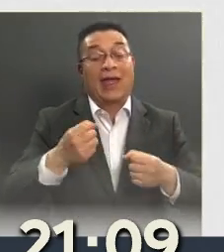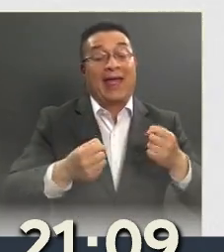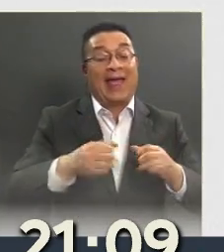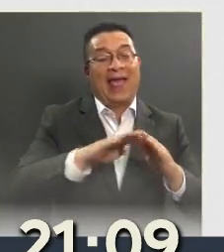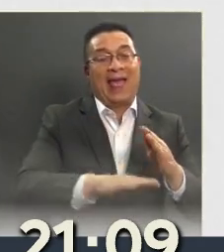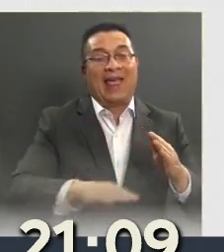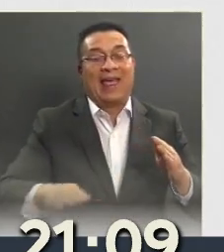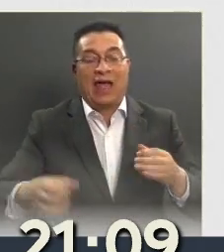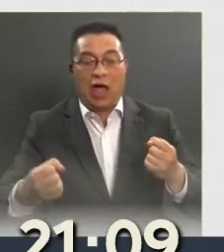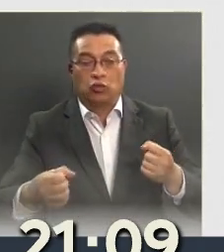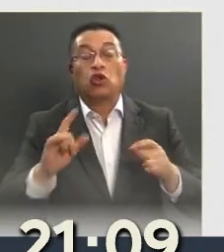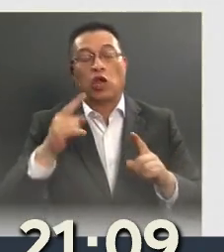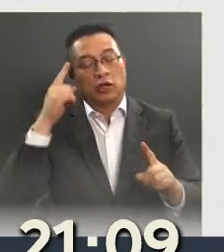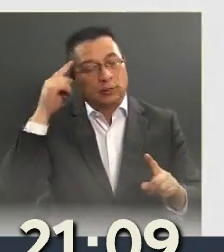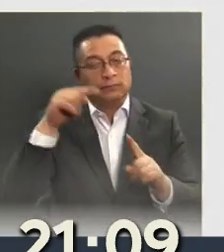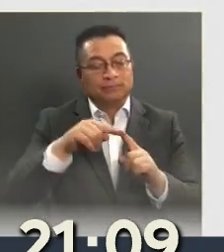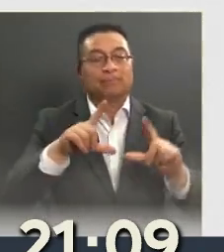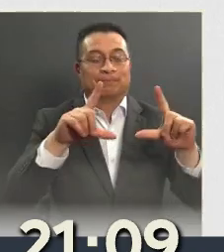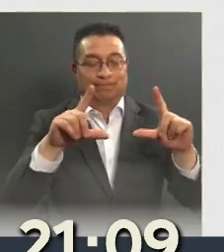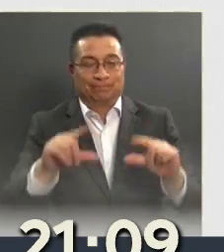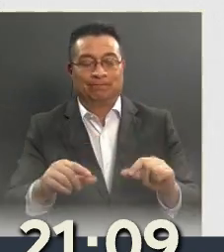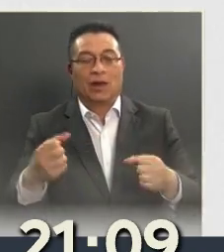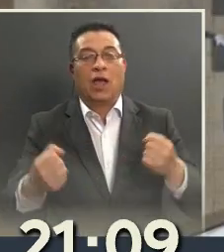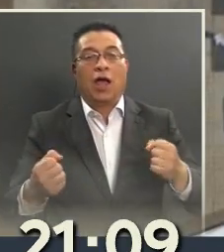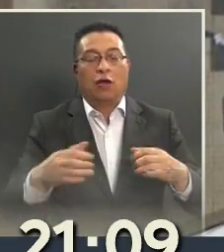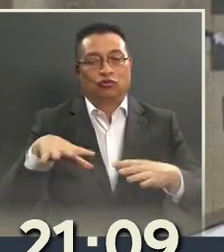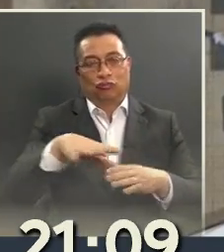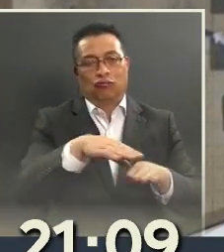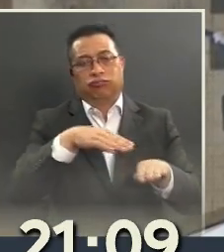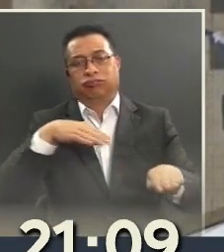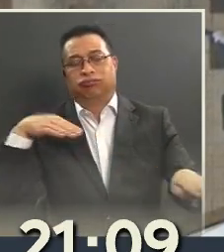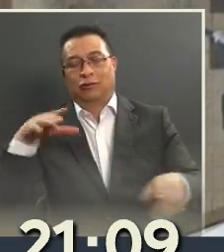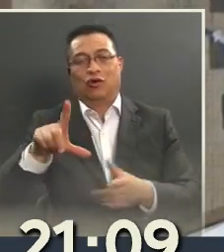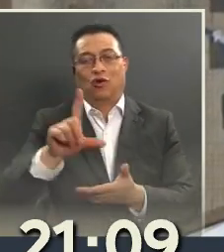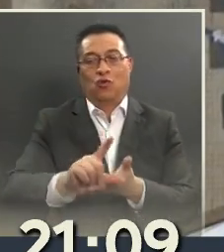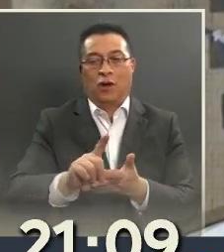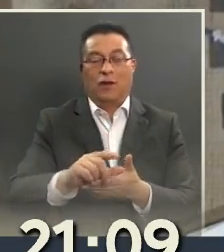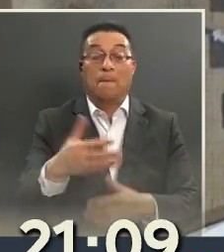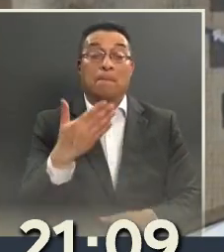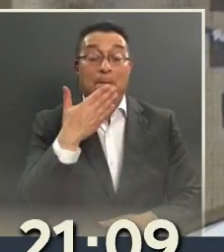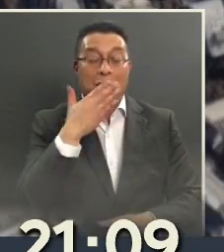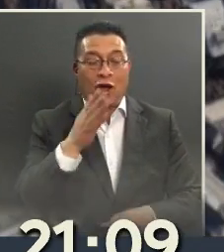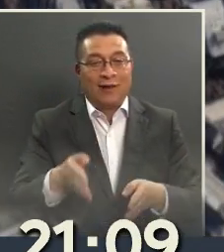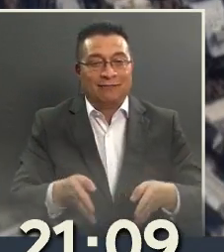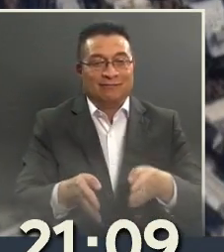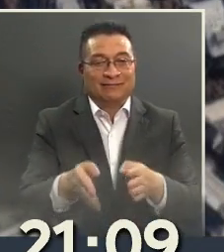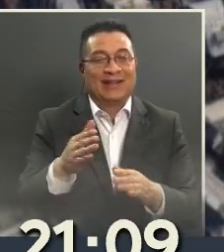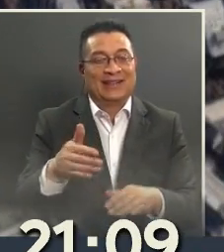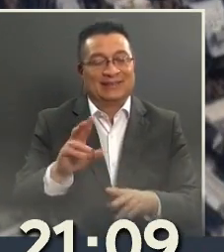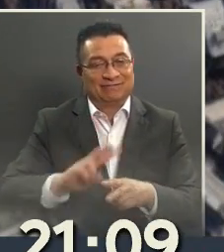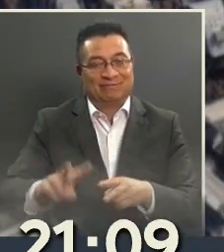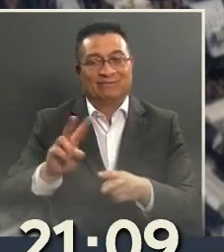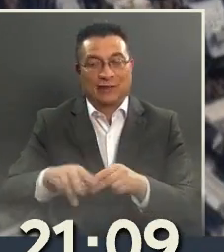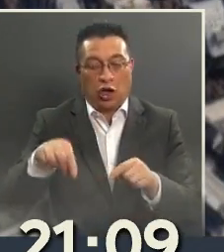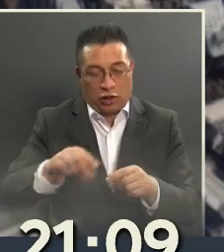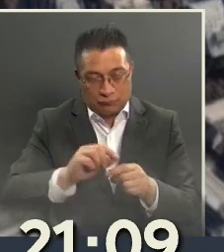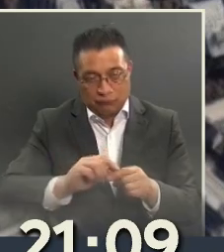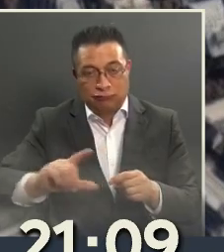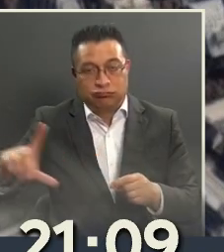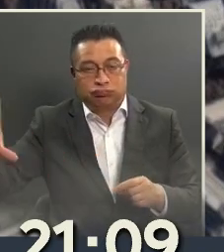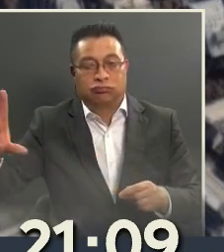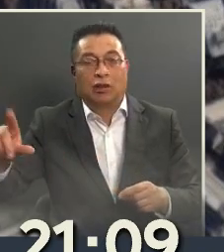estaría destinada a aminorar la congestión vehicular del sector. Obras de mejoramiento vial que recién comienzan a realizarse y que contemplan además